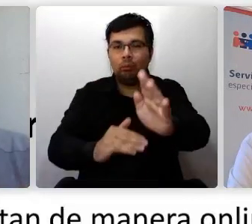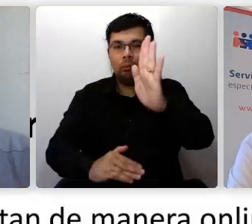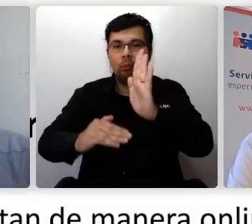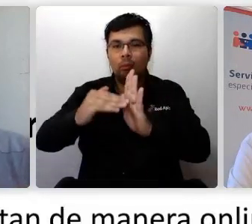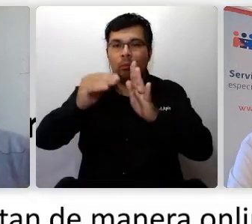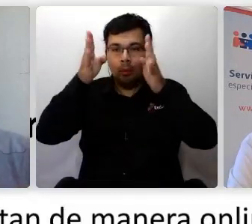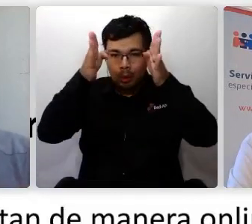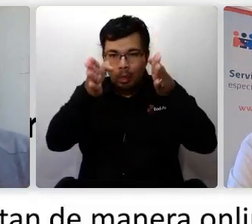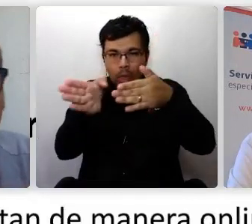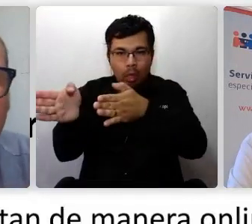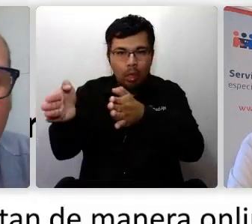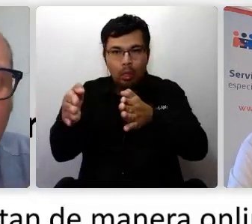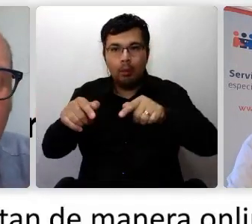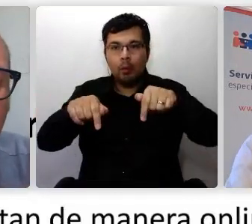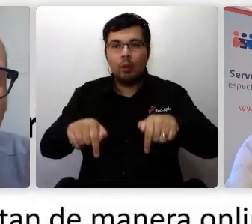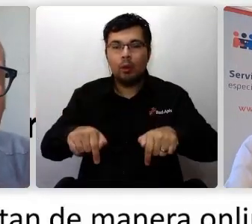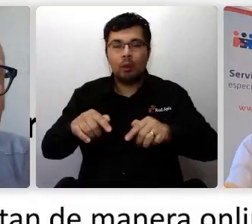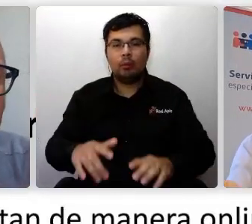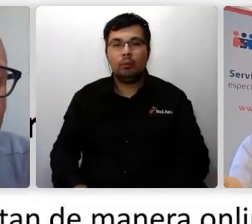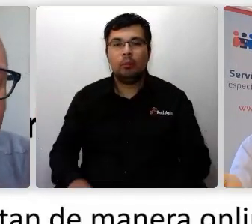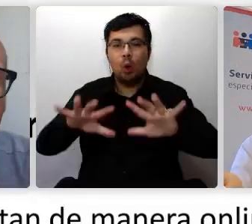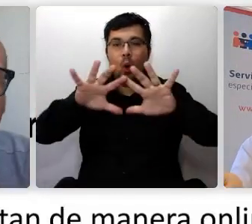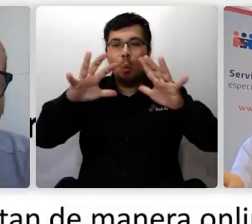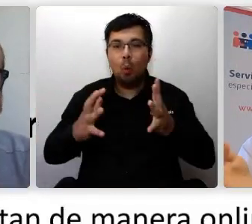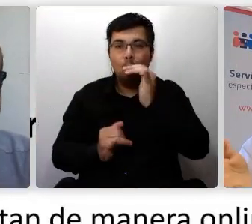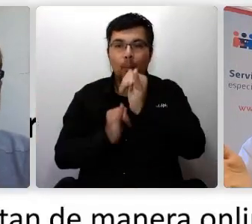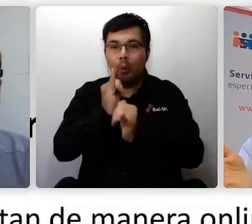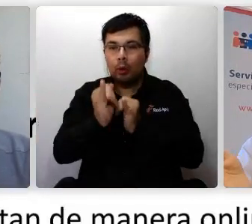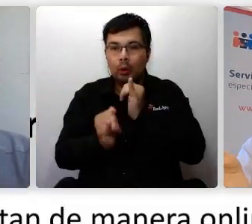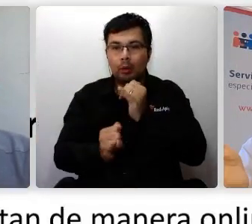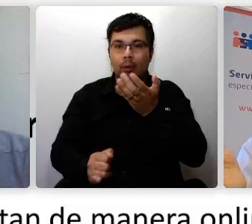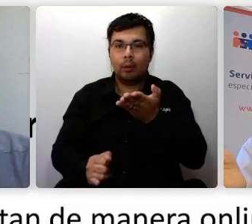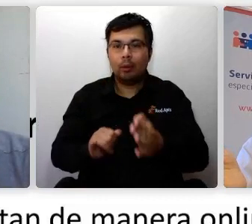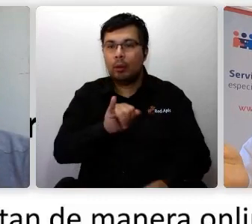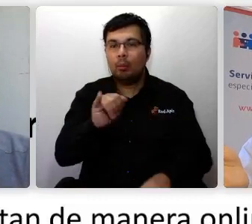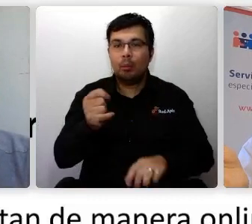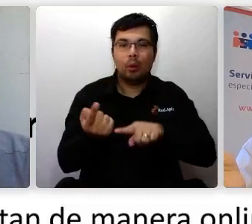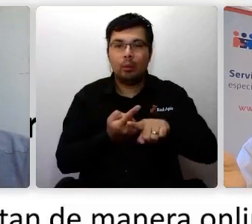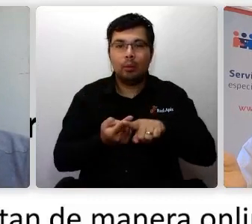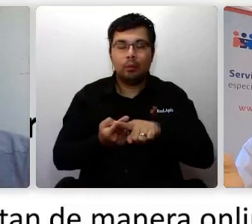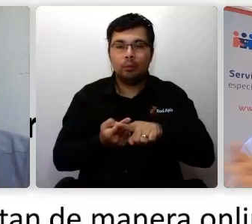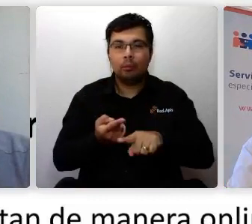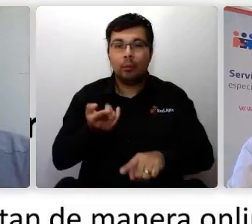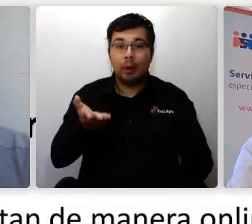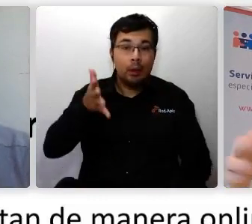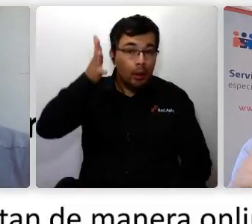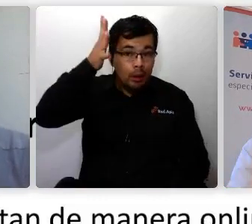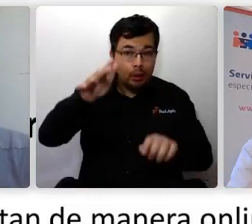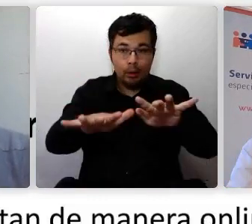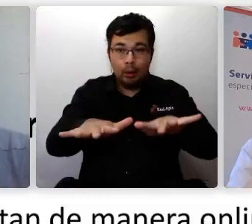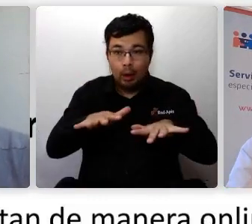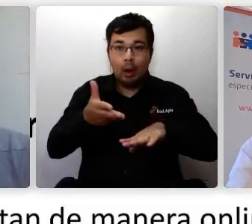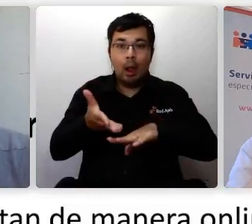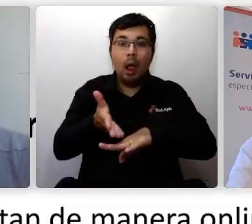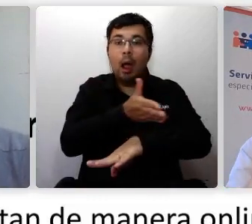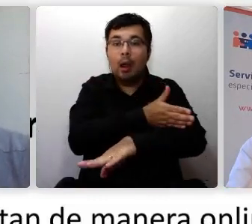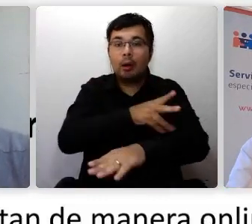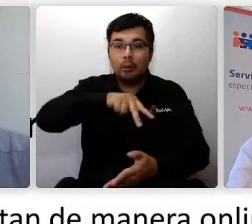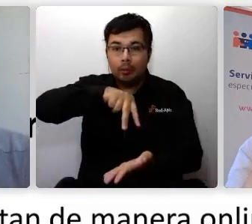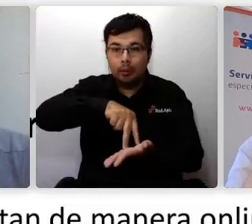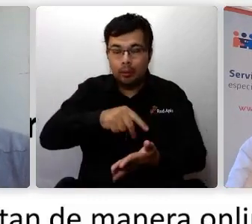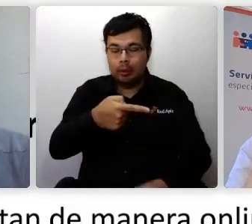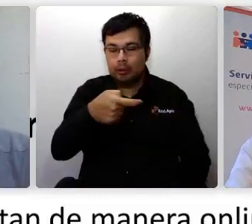y lo vamos a conversar en un rato más con Marco. Sí, de hecho estas charlas antes, tú sabes, eran presenciales. Sí, 200, 300